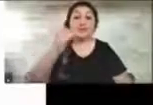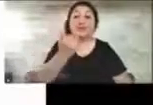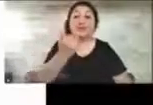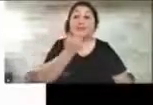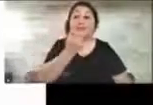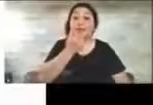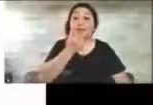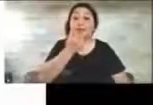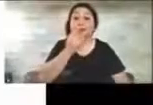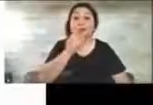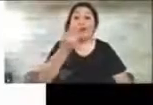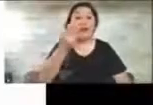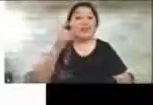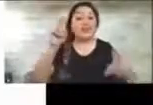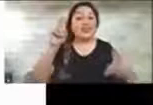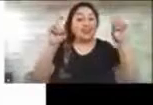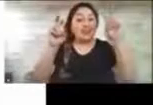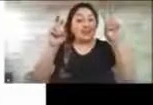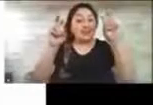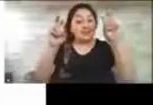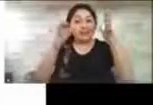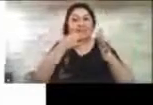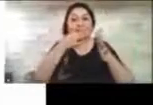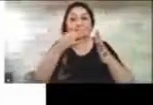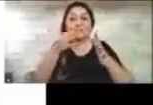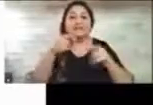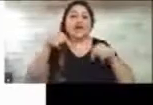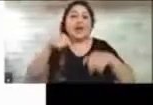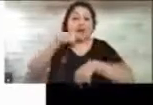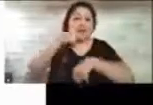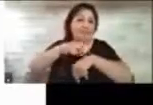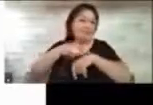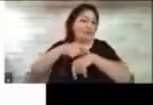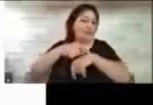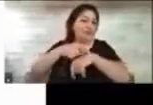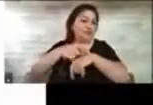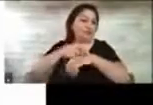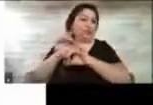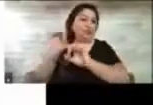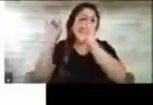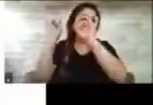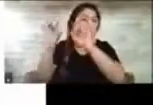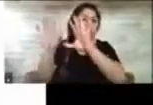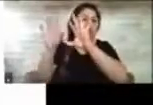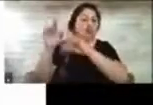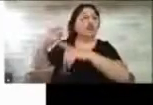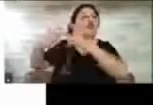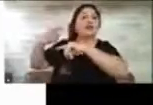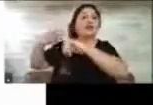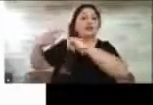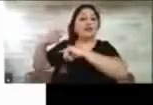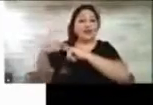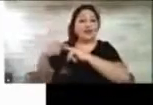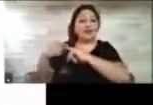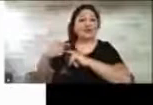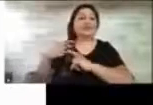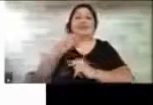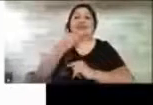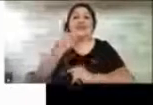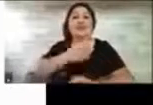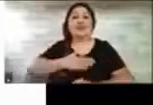solamente el título de la presentación hace alusión a esto, que es el momento histórico que estamos viviendo en Chile, sino que también lo quise incluir en esta mini sección de las